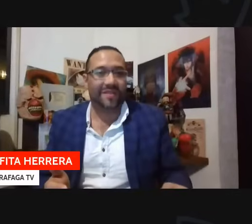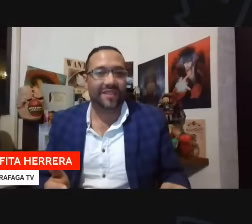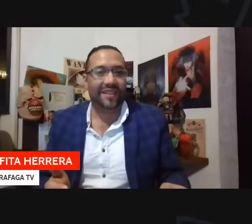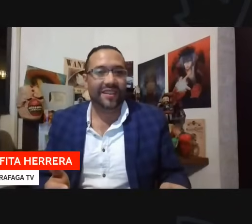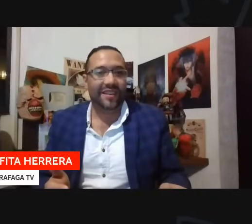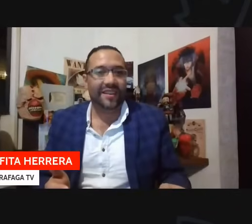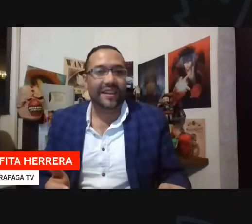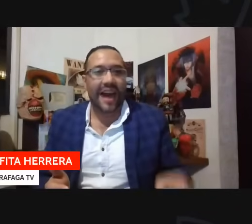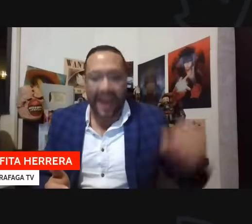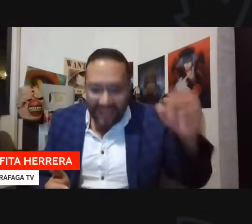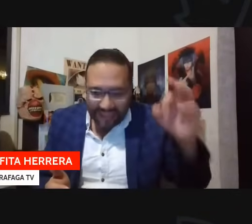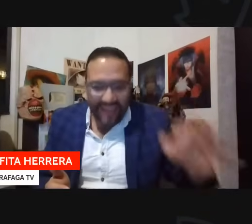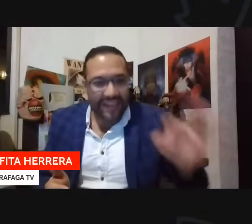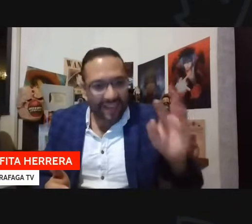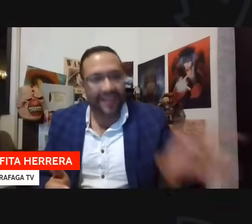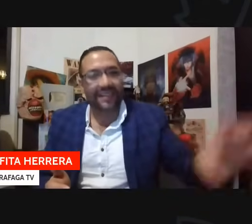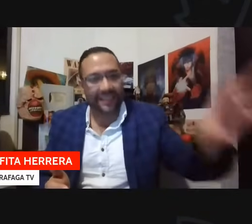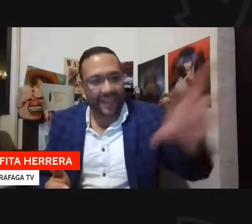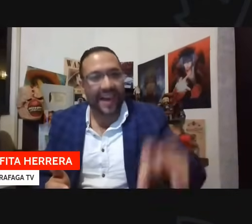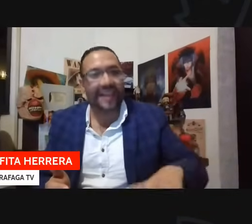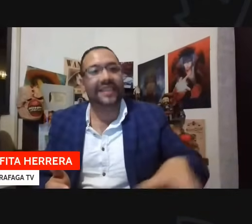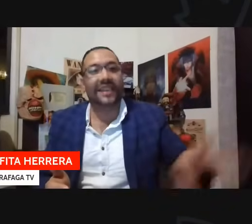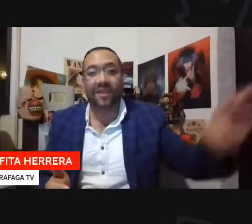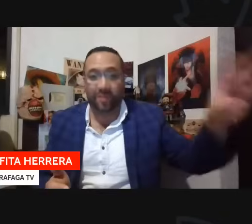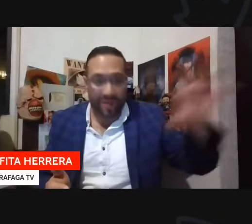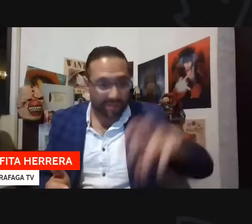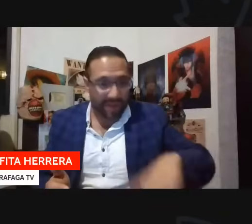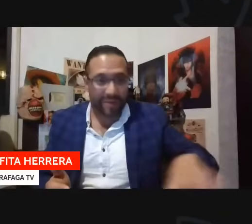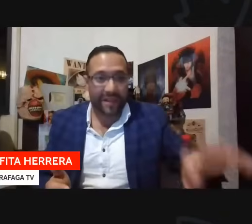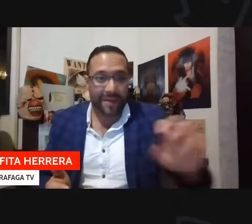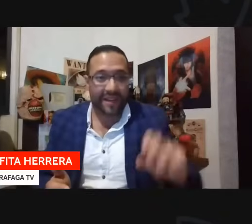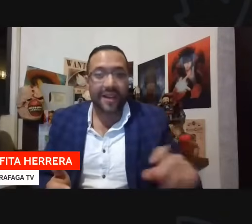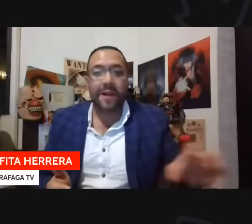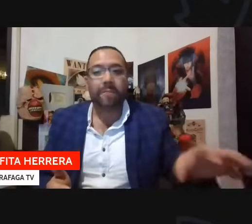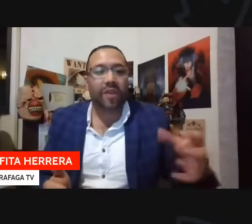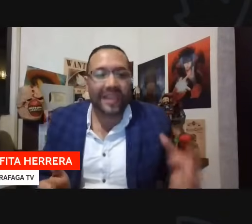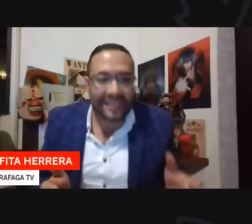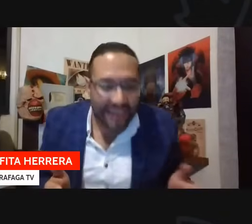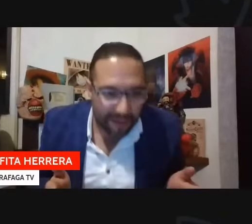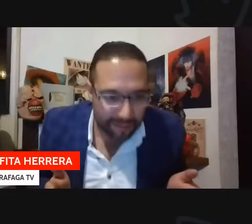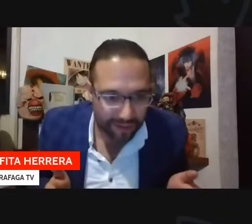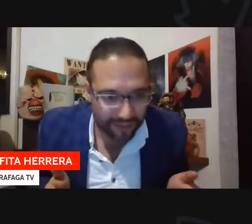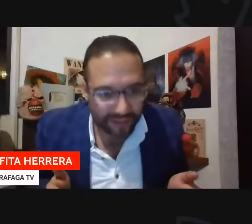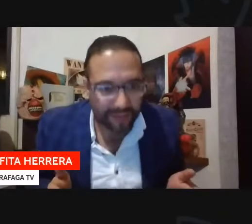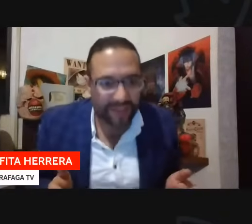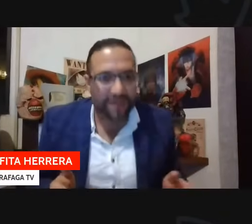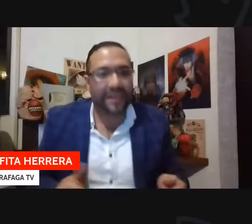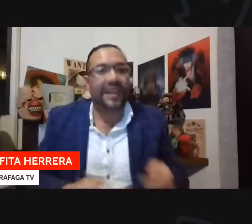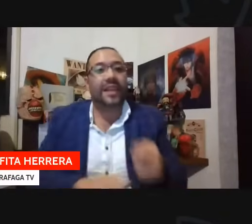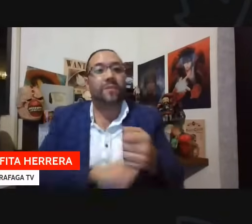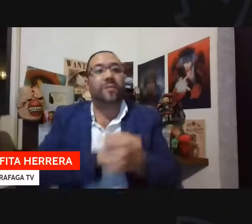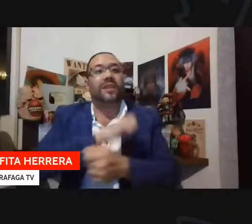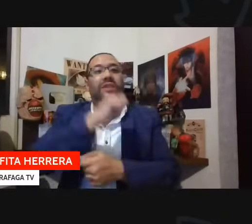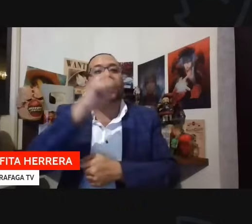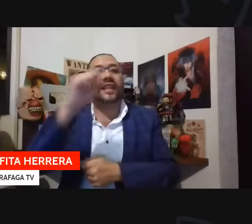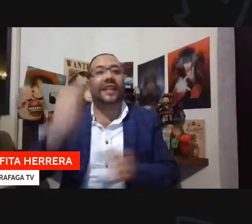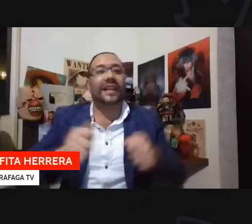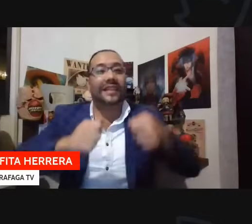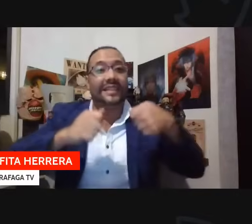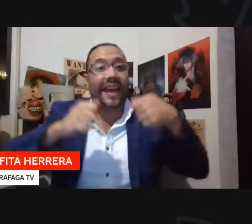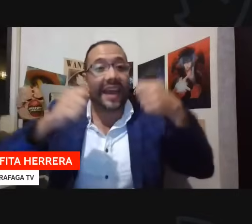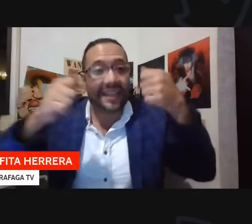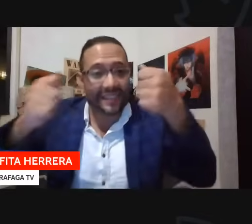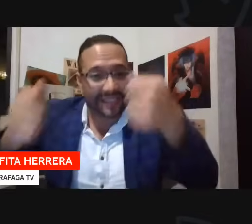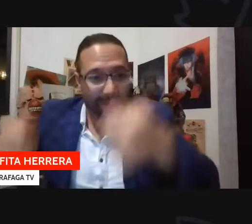buscando. Anda ahí ya diciendo, pues vamos a ver, porque sabe perfectamente bien que en el momento de que le